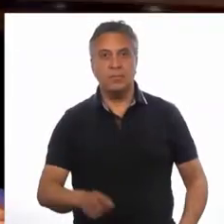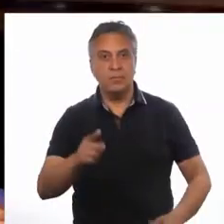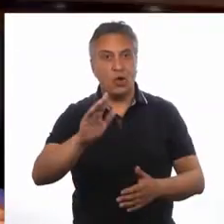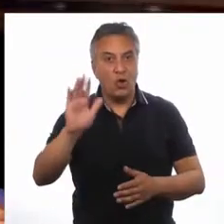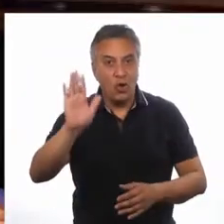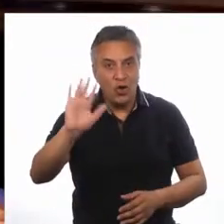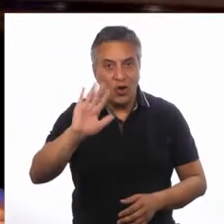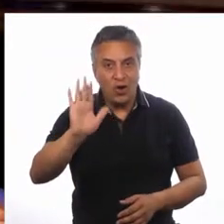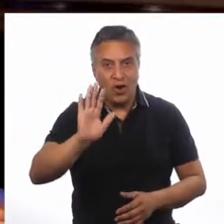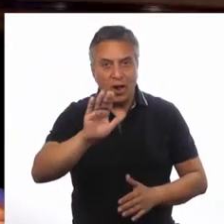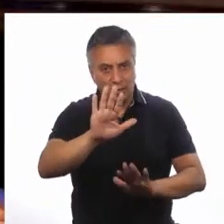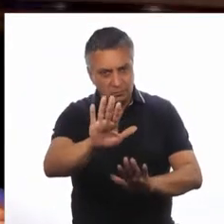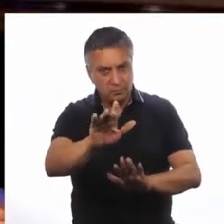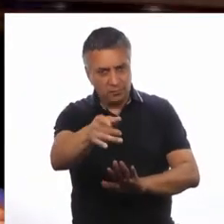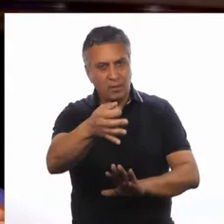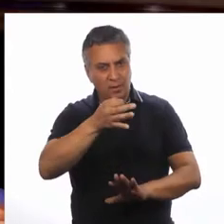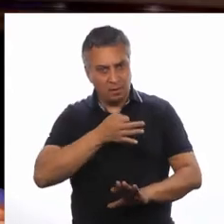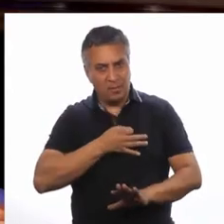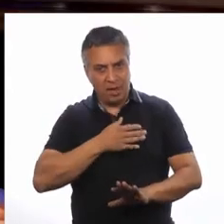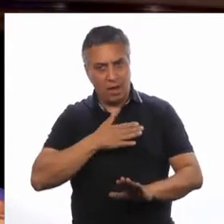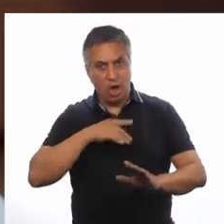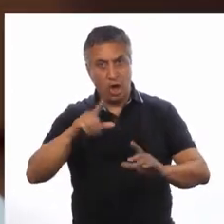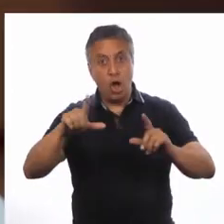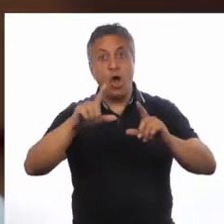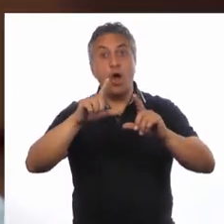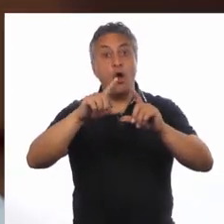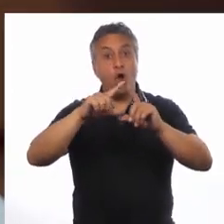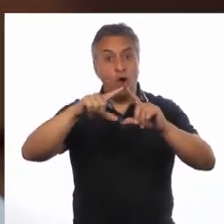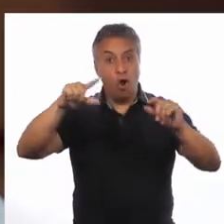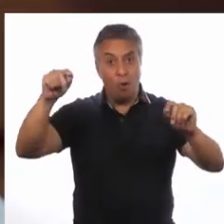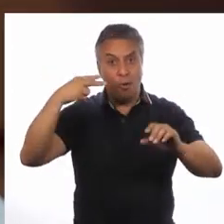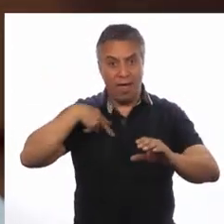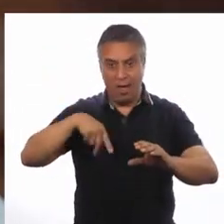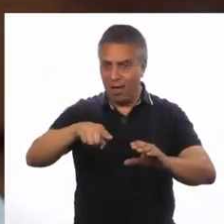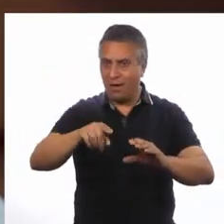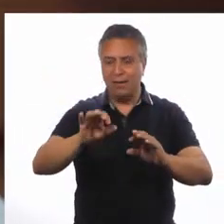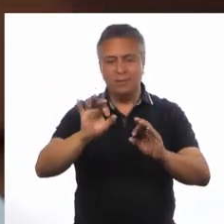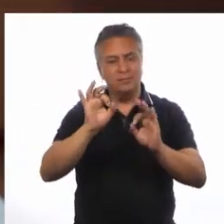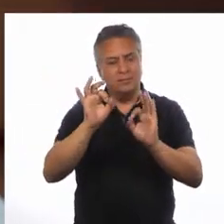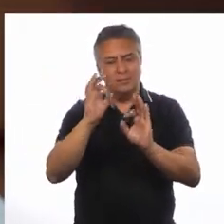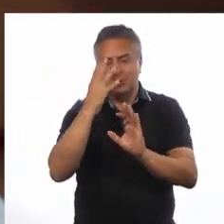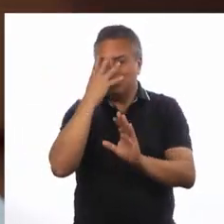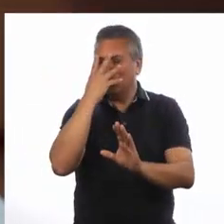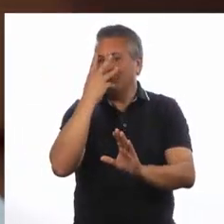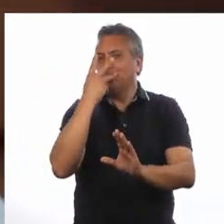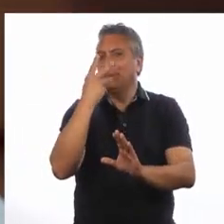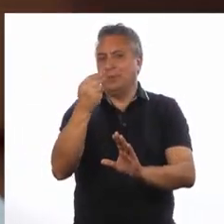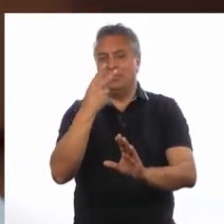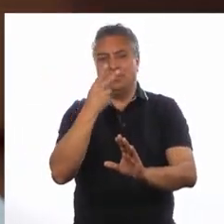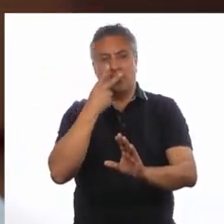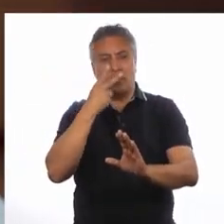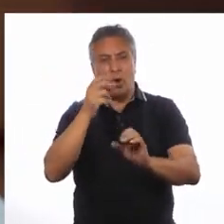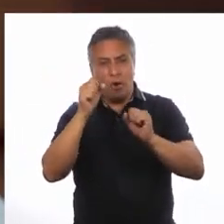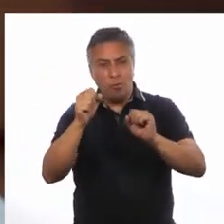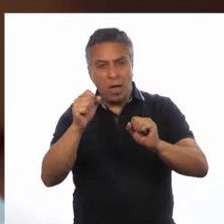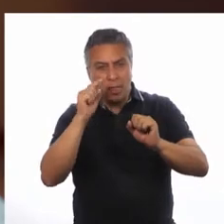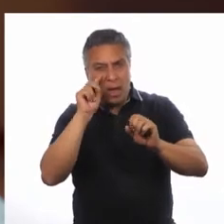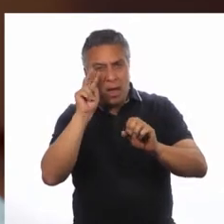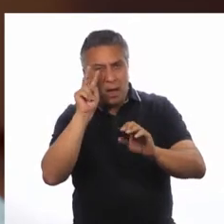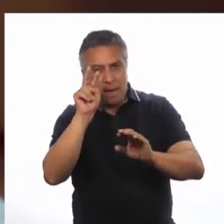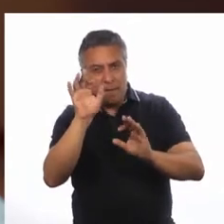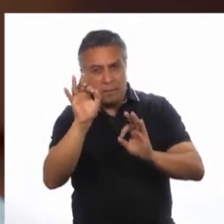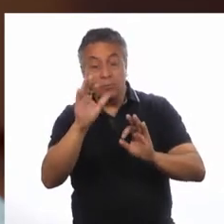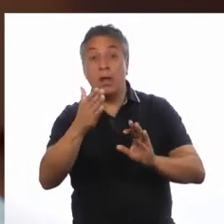Hola, dime si no es fascinante nuestra luna. Es el cuerpo astronómico que podemos ver con lujo de detalles e incluso